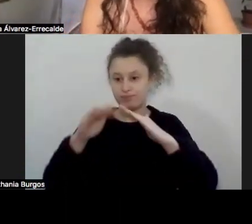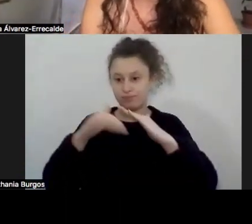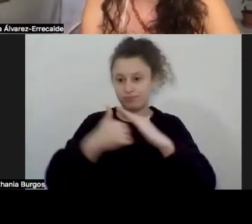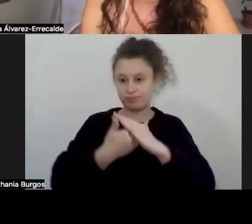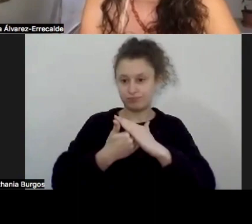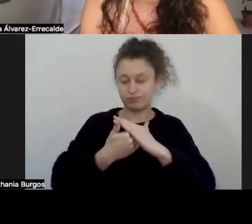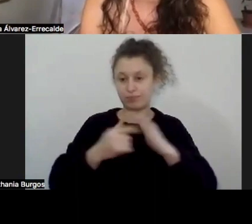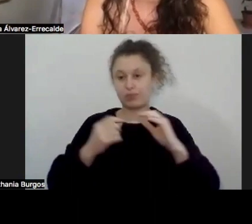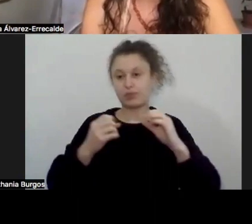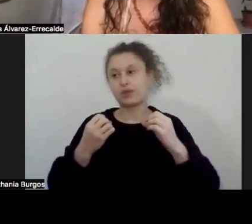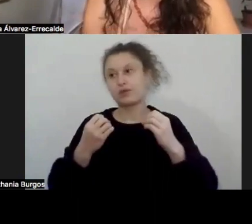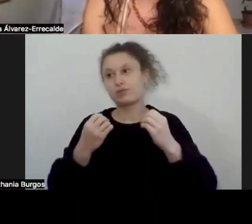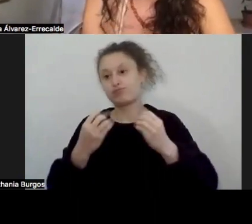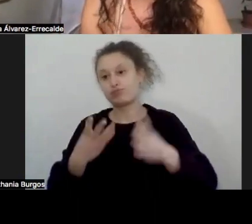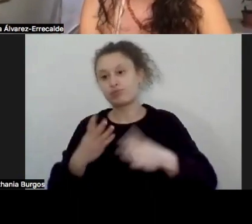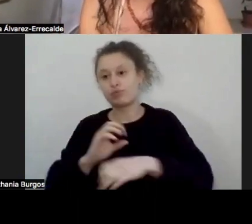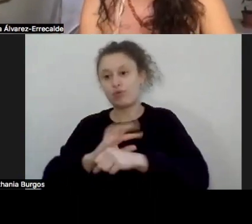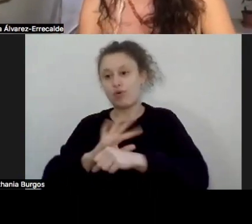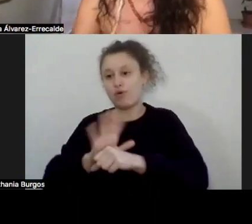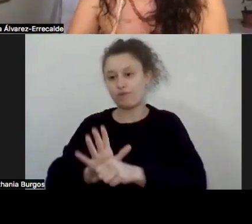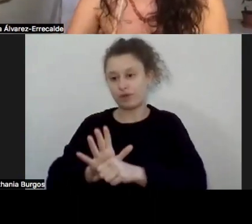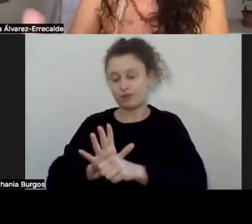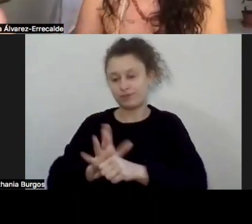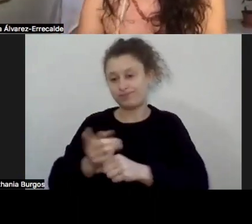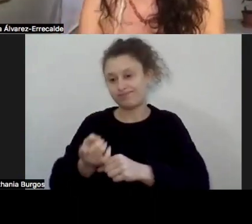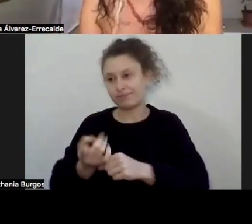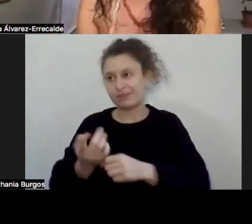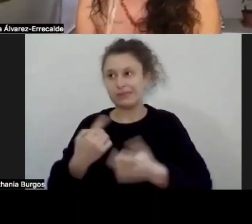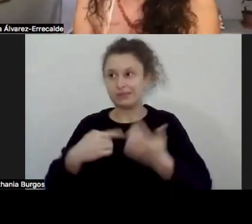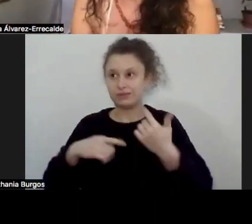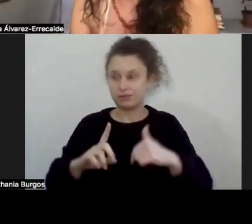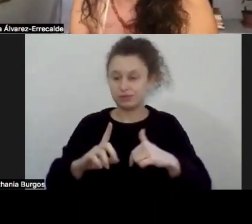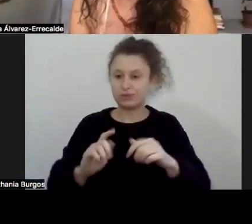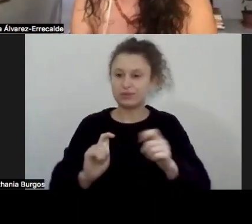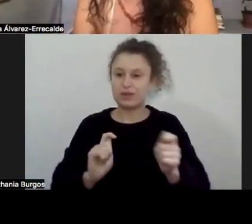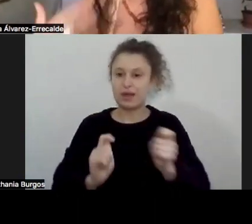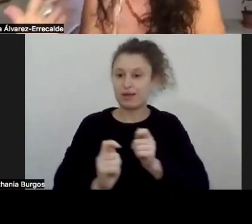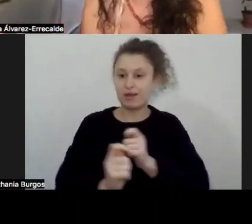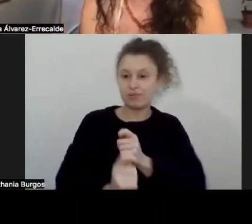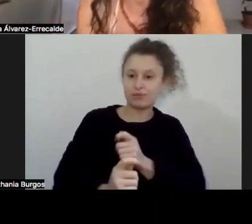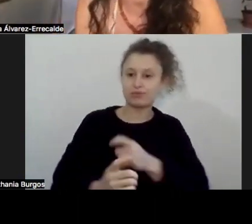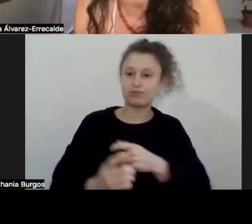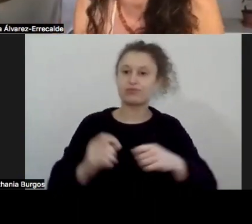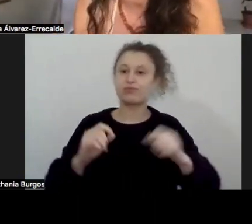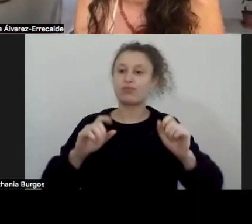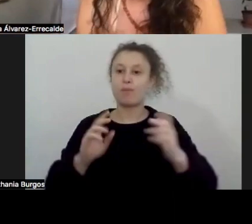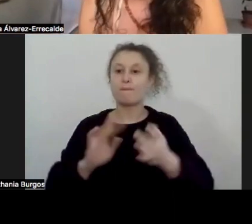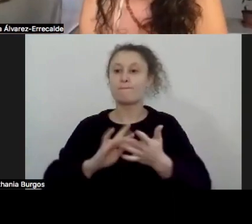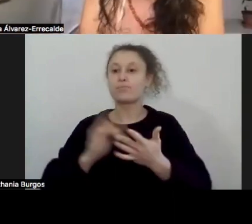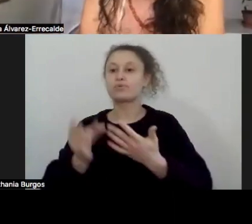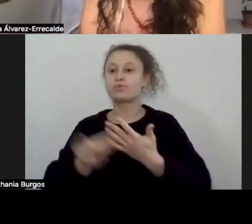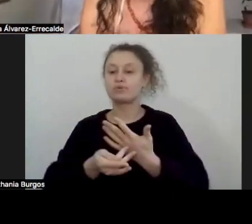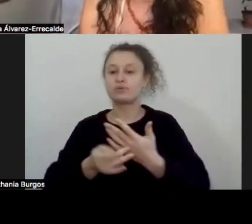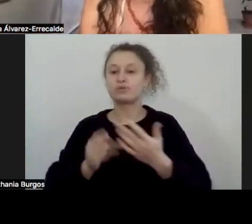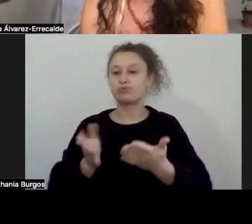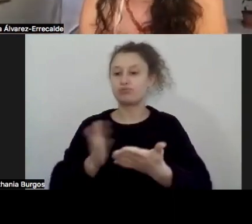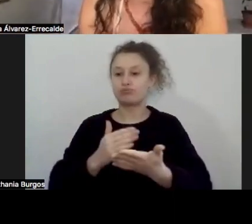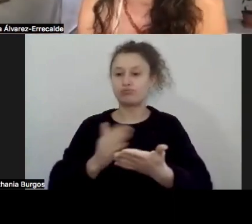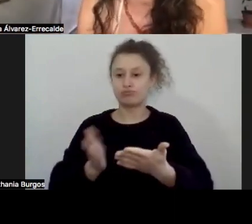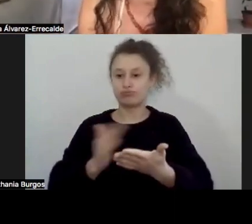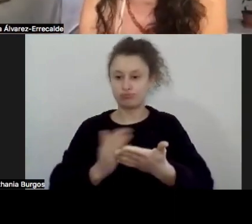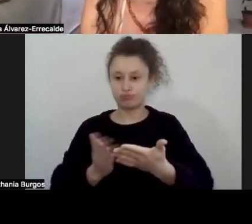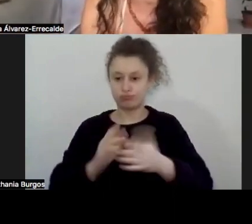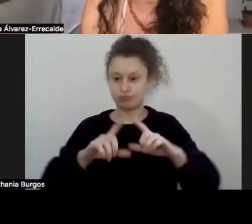en un proyecto de libro, ¿no? Para que fuese más accesible y llegara a más hogares. Esto me permitió también profundizar en